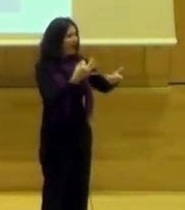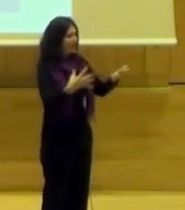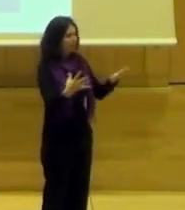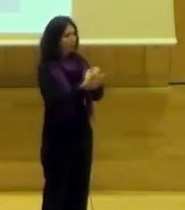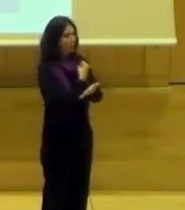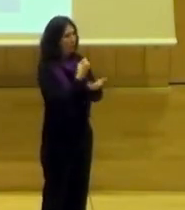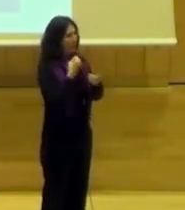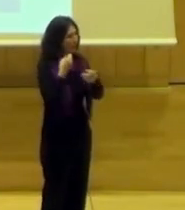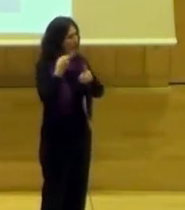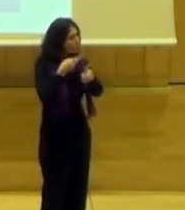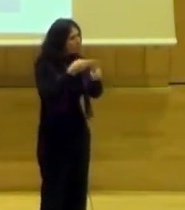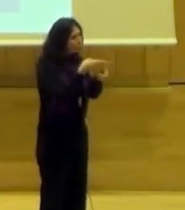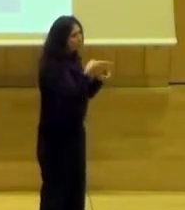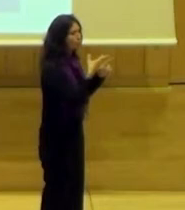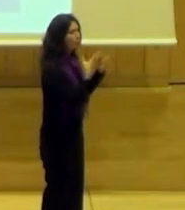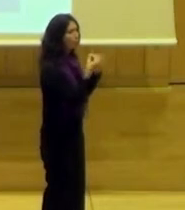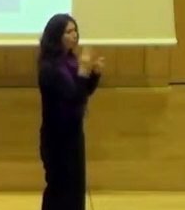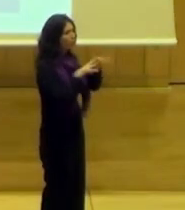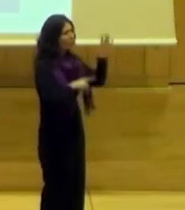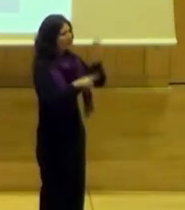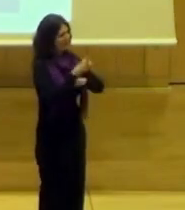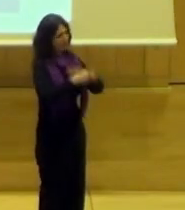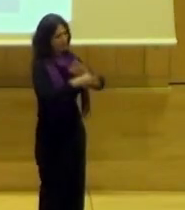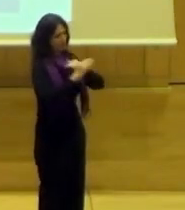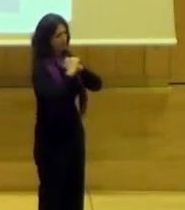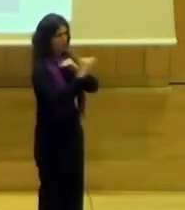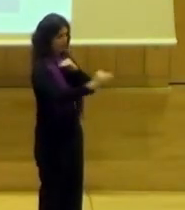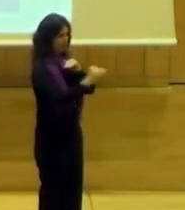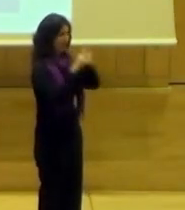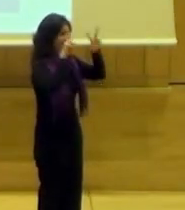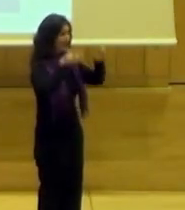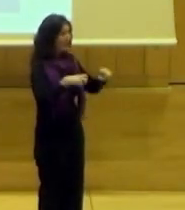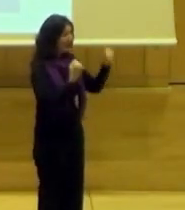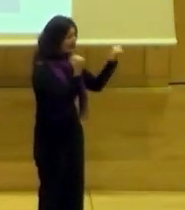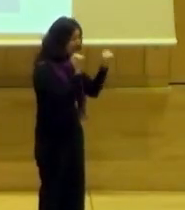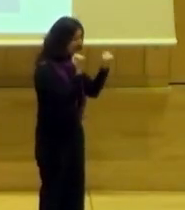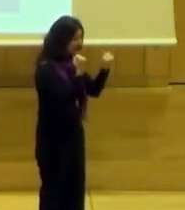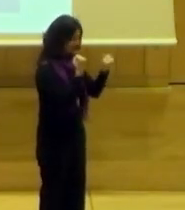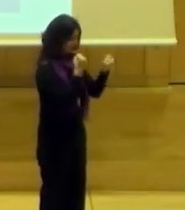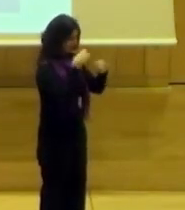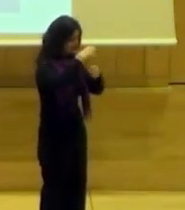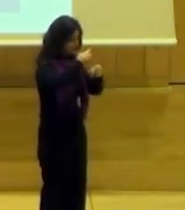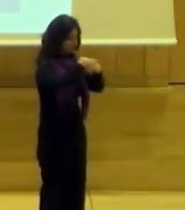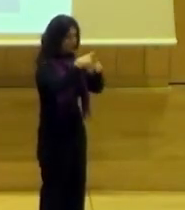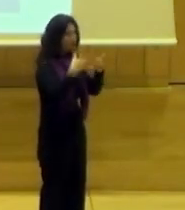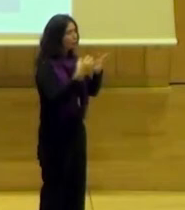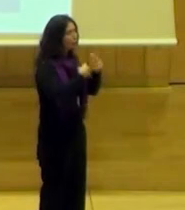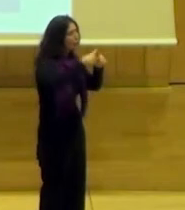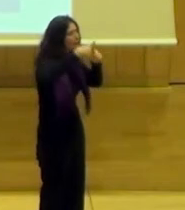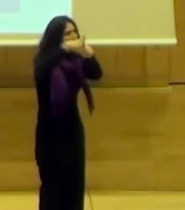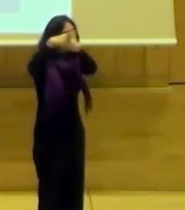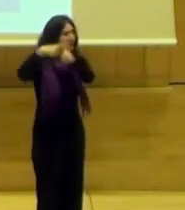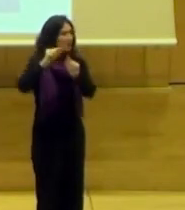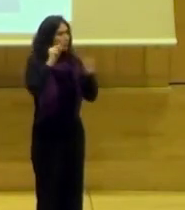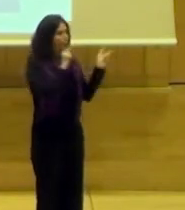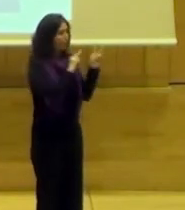cabida a todas aquellas prácticas que tienen que ver con un desarrollo sostenible a nivel energético y a todos los niveles que puedan entender